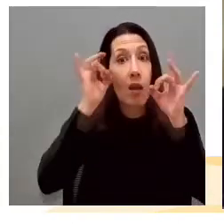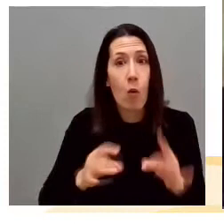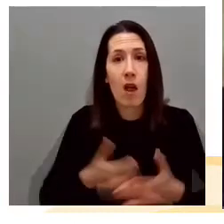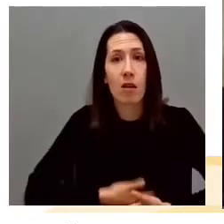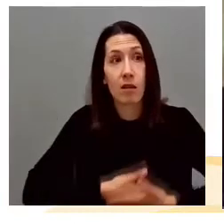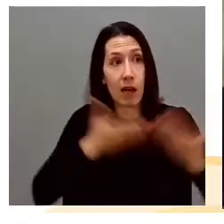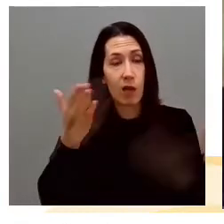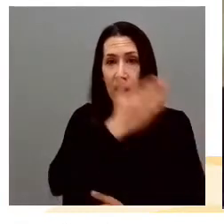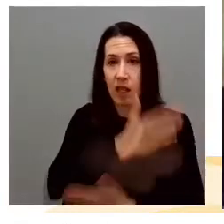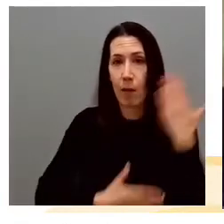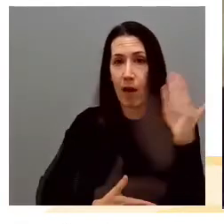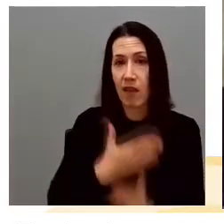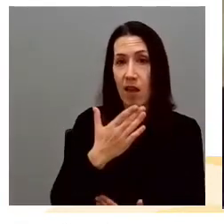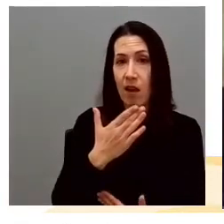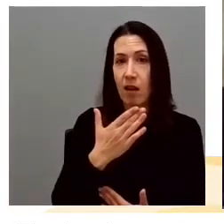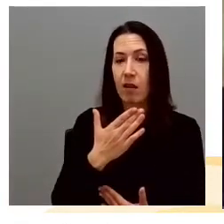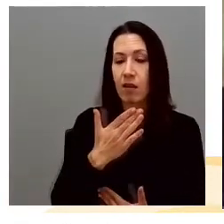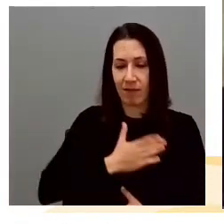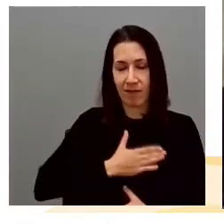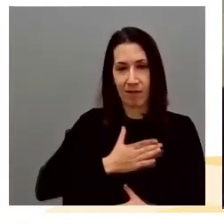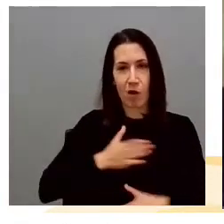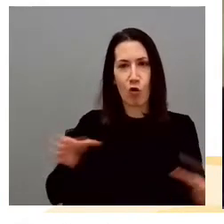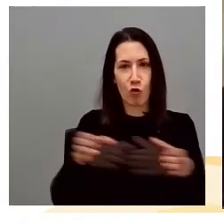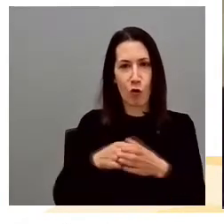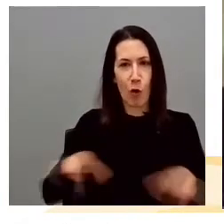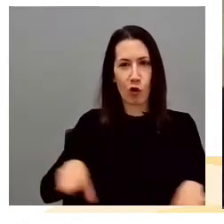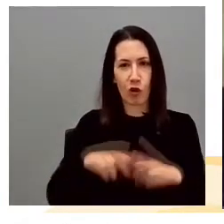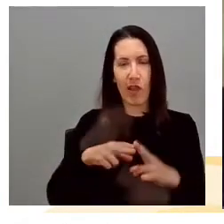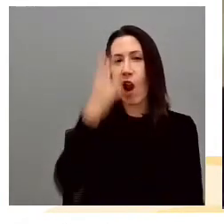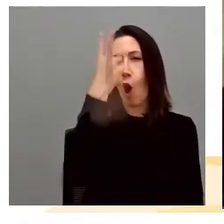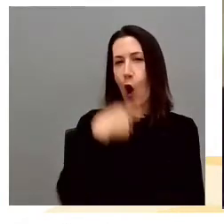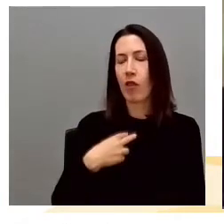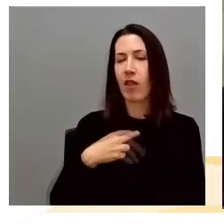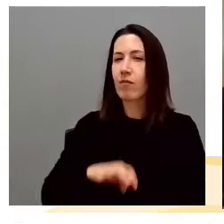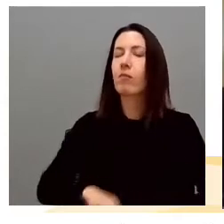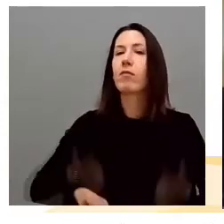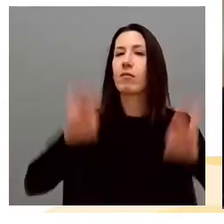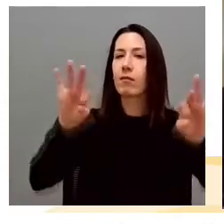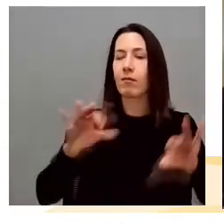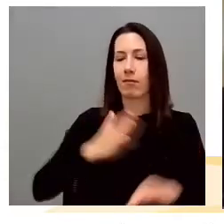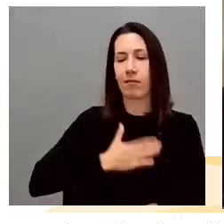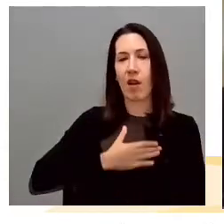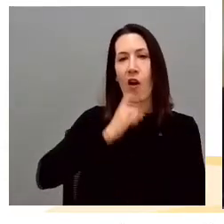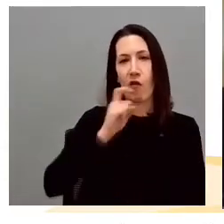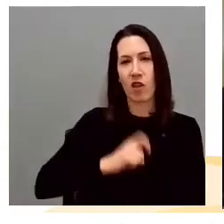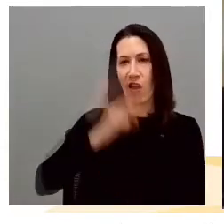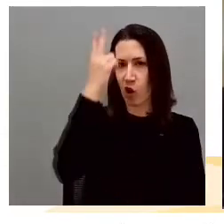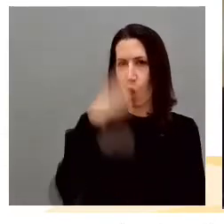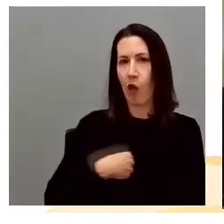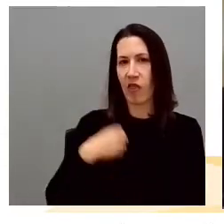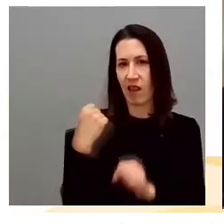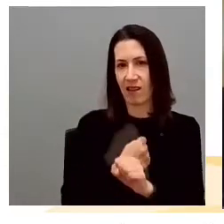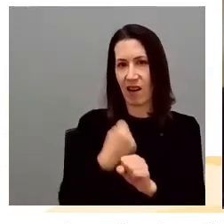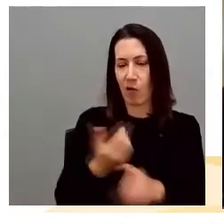discapacidad, desde el Grupo Social 11, concretamente desde la Fundación 11. Una